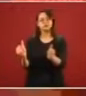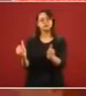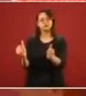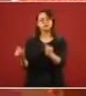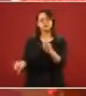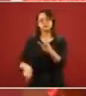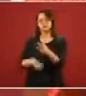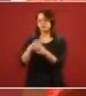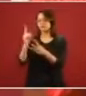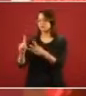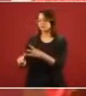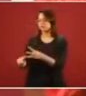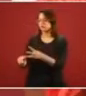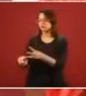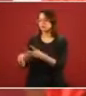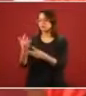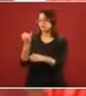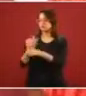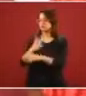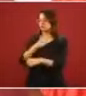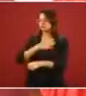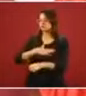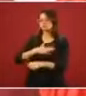no tiene por qué cometerse injusticias.